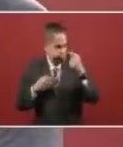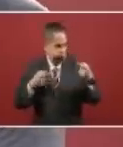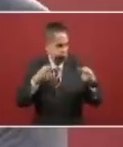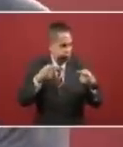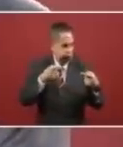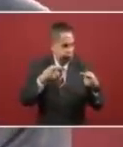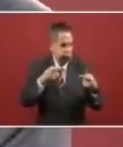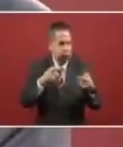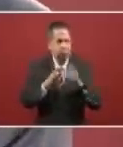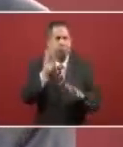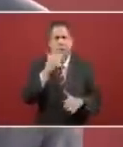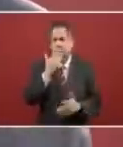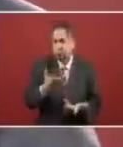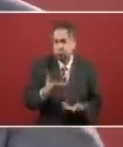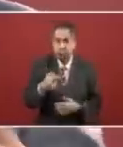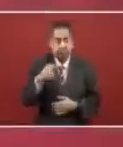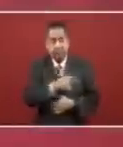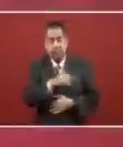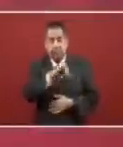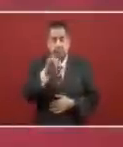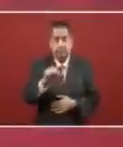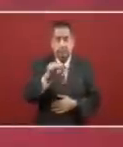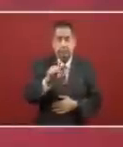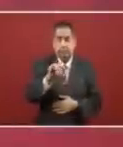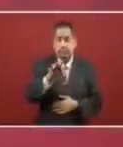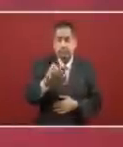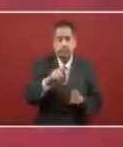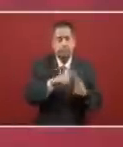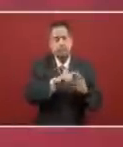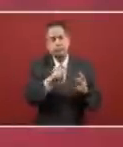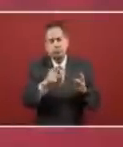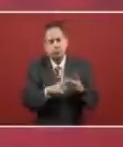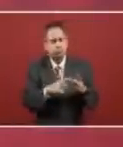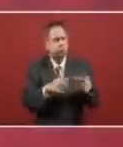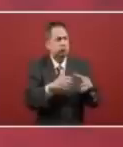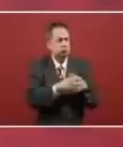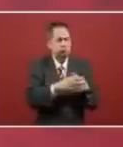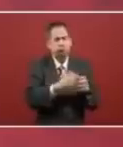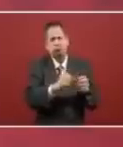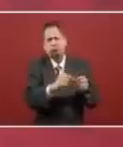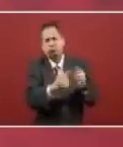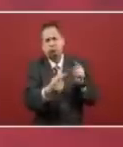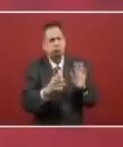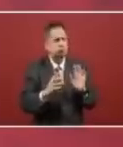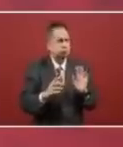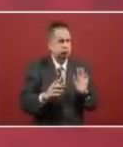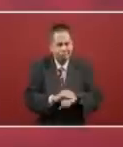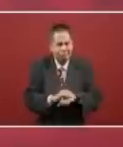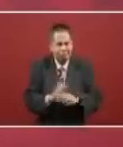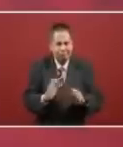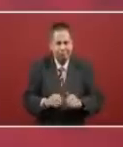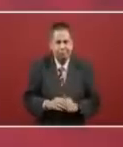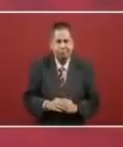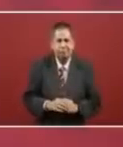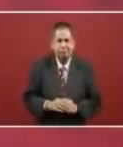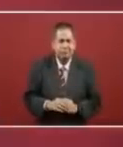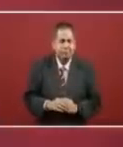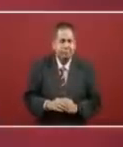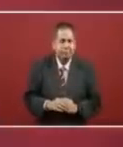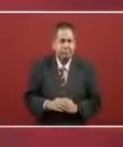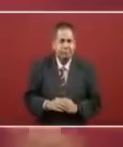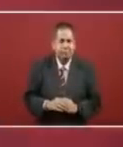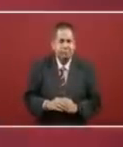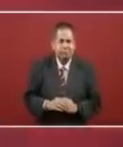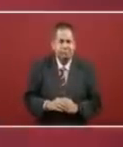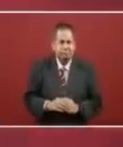jaliff y otros que están en contra de felices son nuestros amigos son